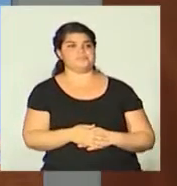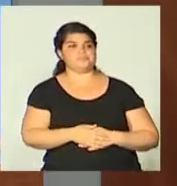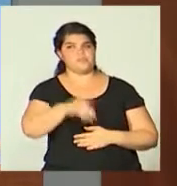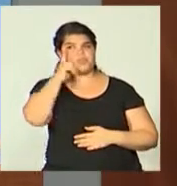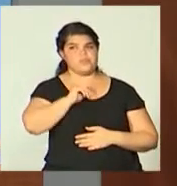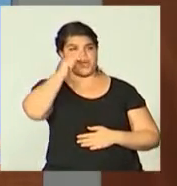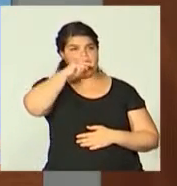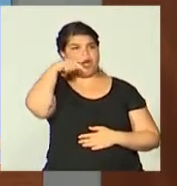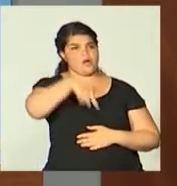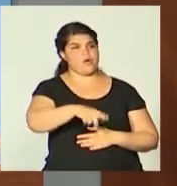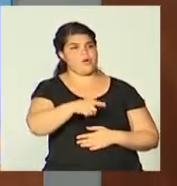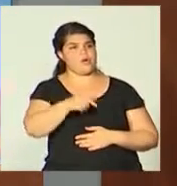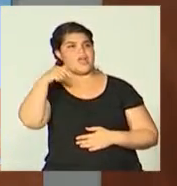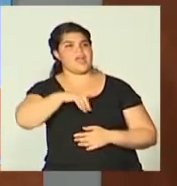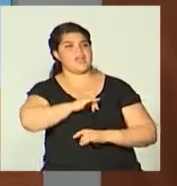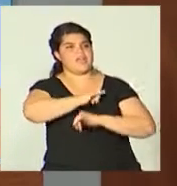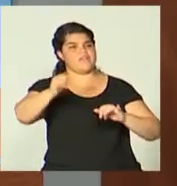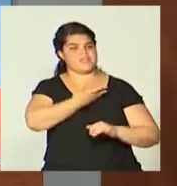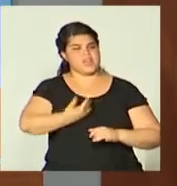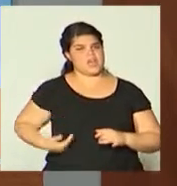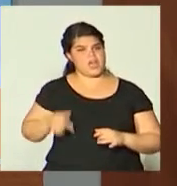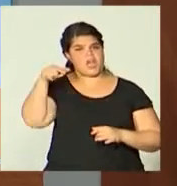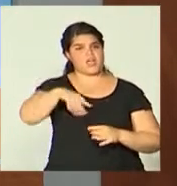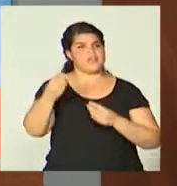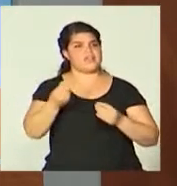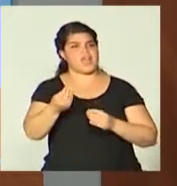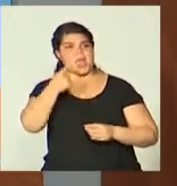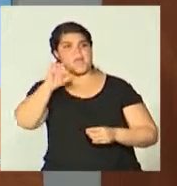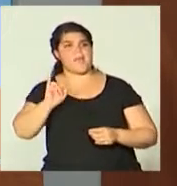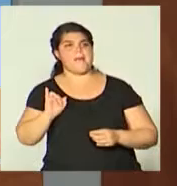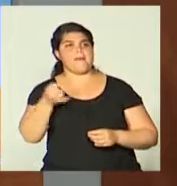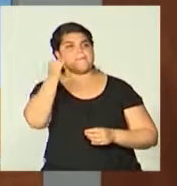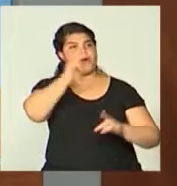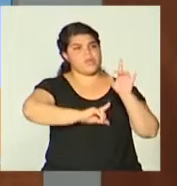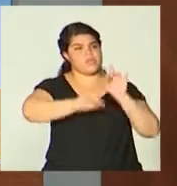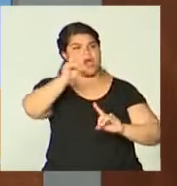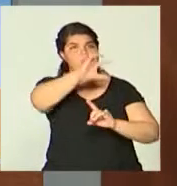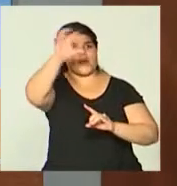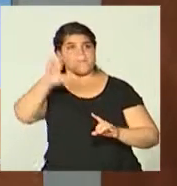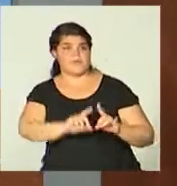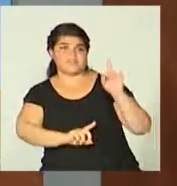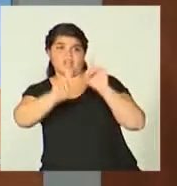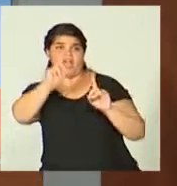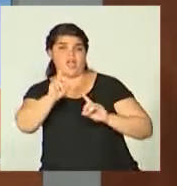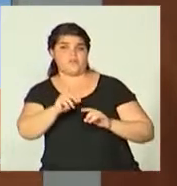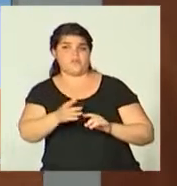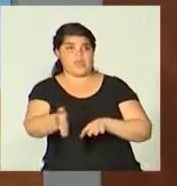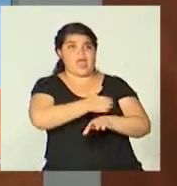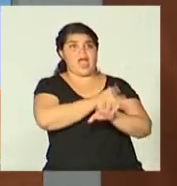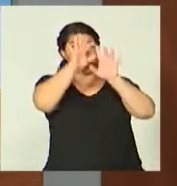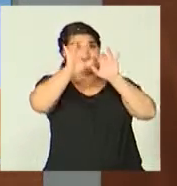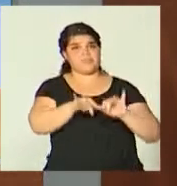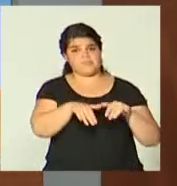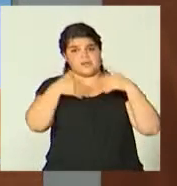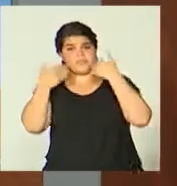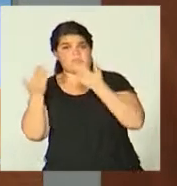que obligaba al Gobierno Nacional a devolverle fondos coparticipables de impuestos a algunas provincias que habían presentado un recurso hace ya